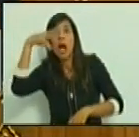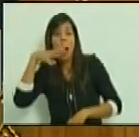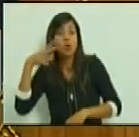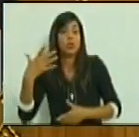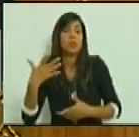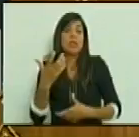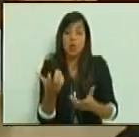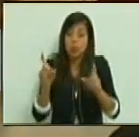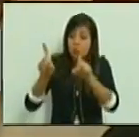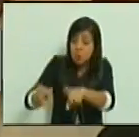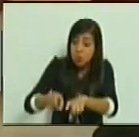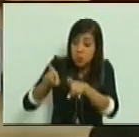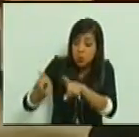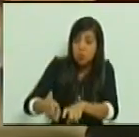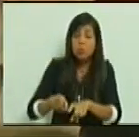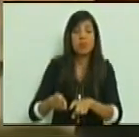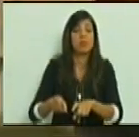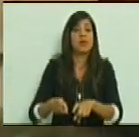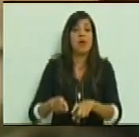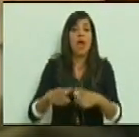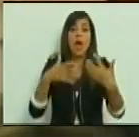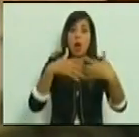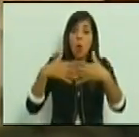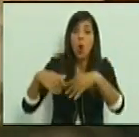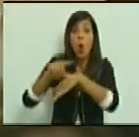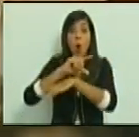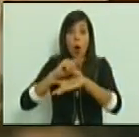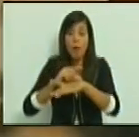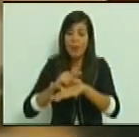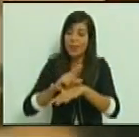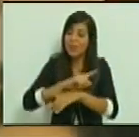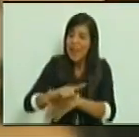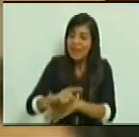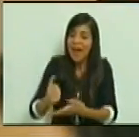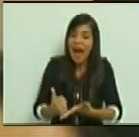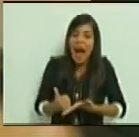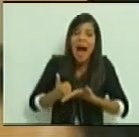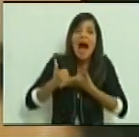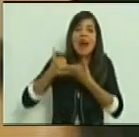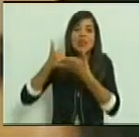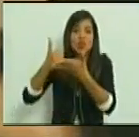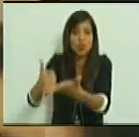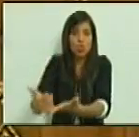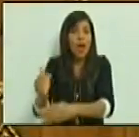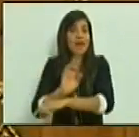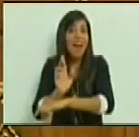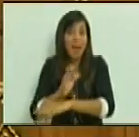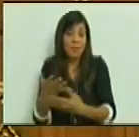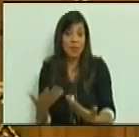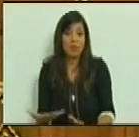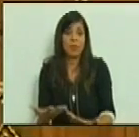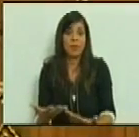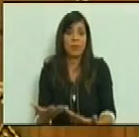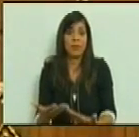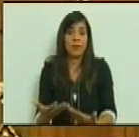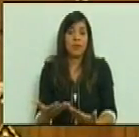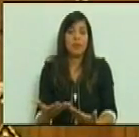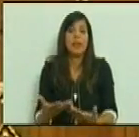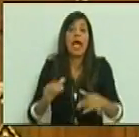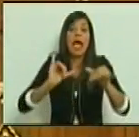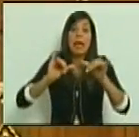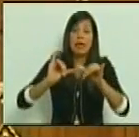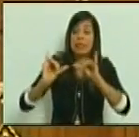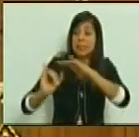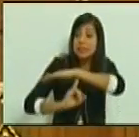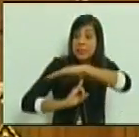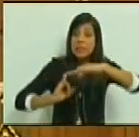requiere respuestas inmediatas en el momento oportuno, que las condiciones actuales institucionales no